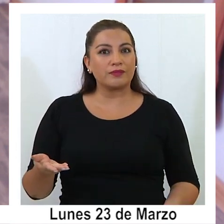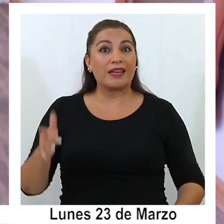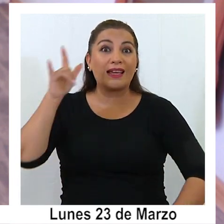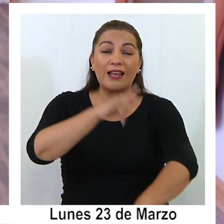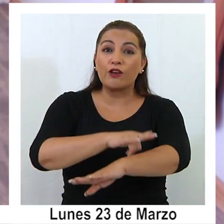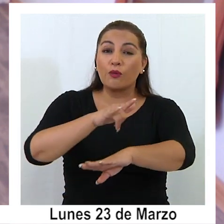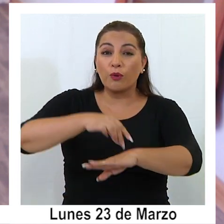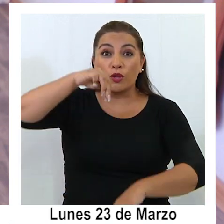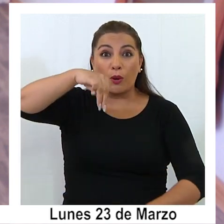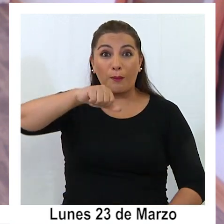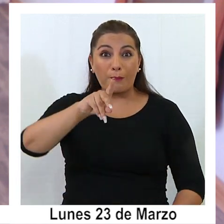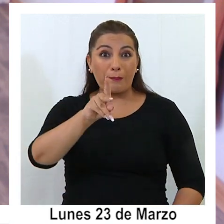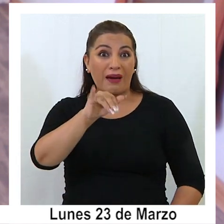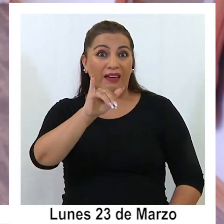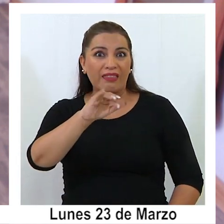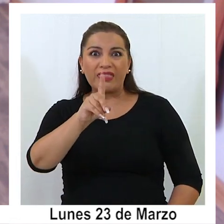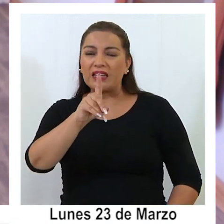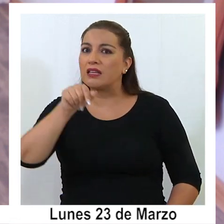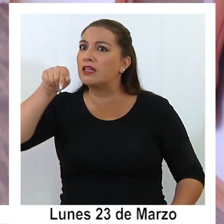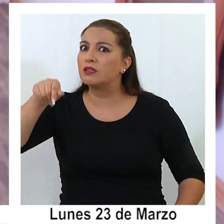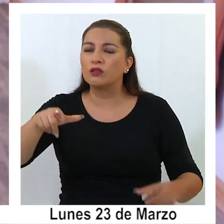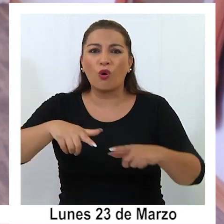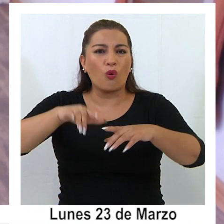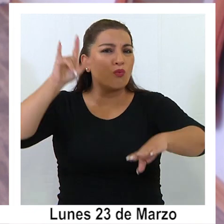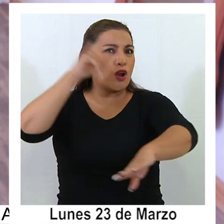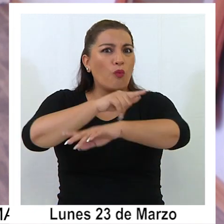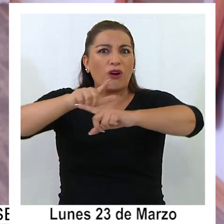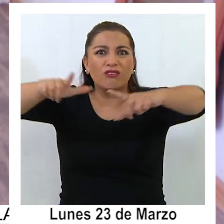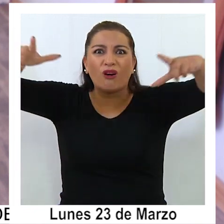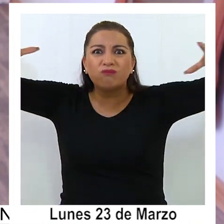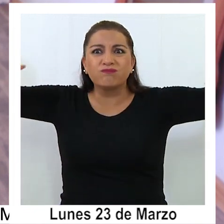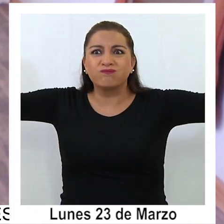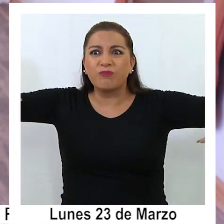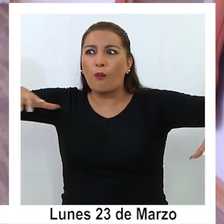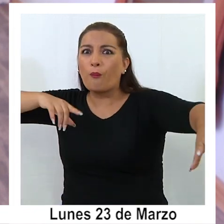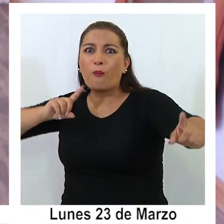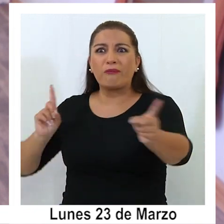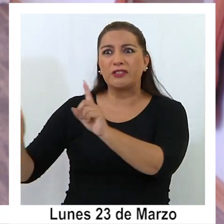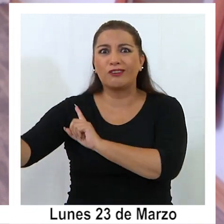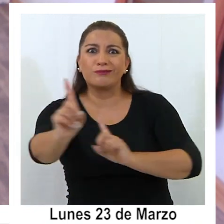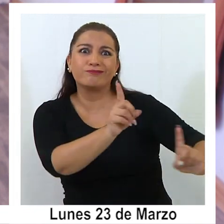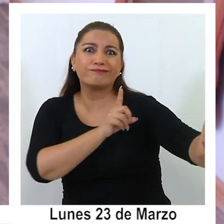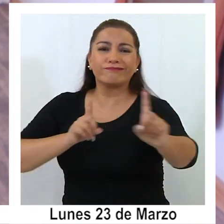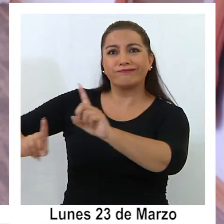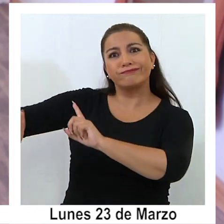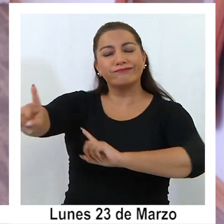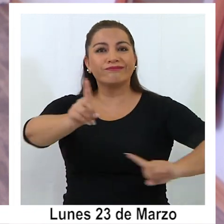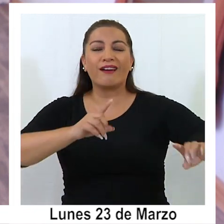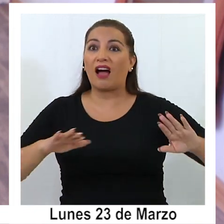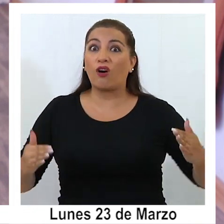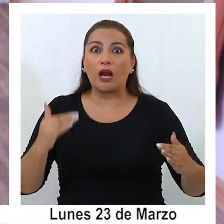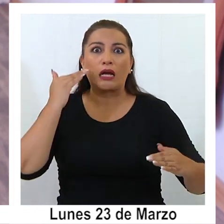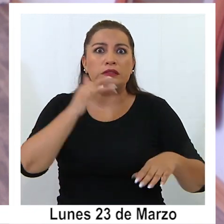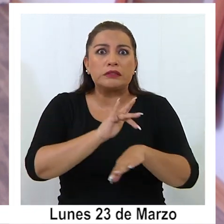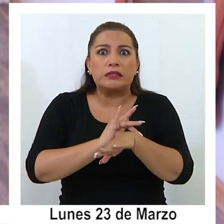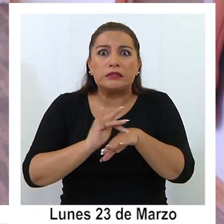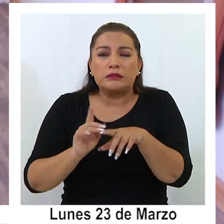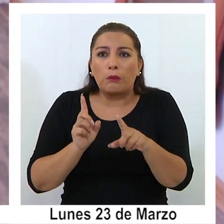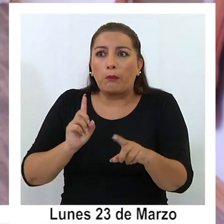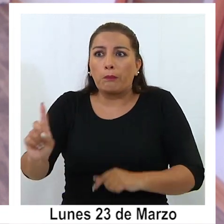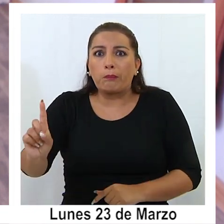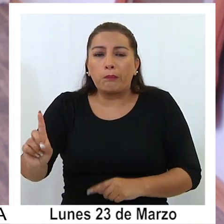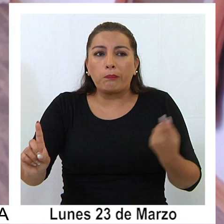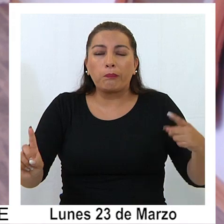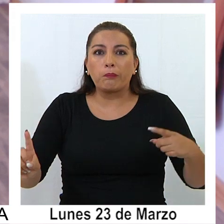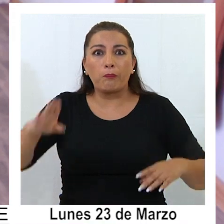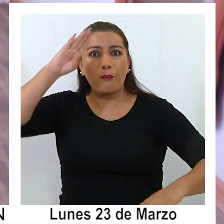aeropuerto de Madrid es potente porque es un aeropuerto gigante con mucho movimiento y como está ahora está prácticamente vacío, con